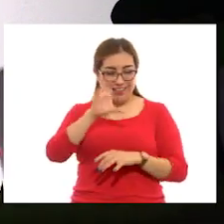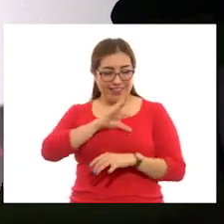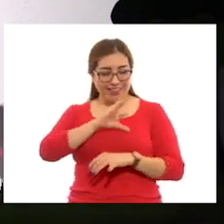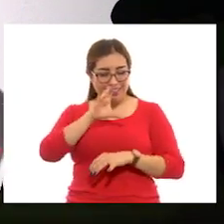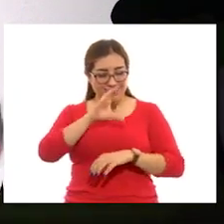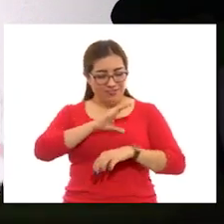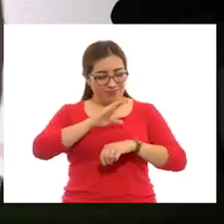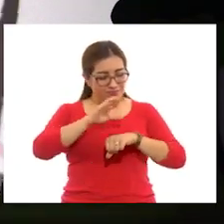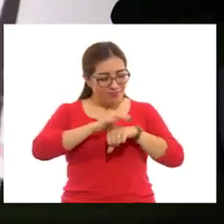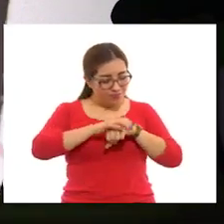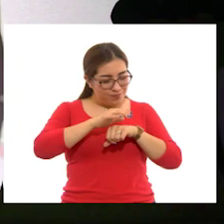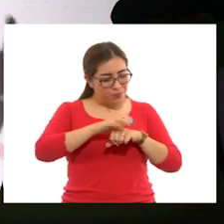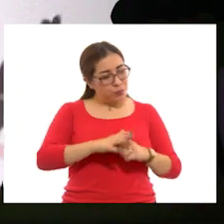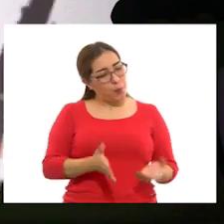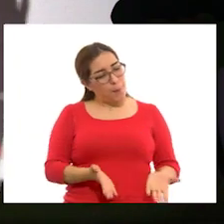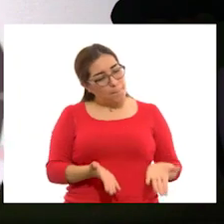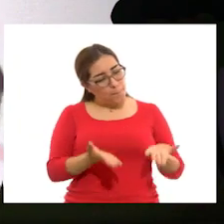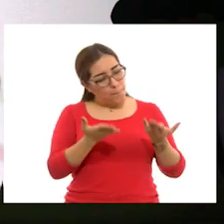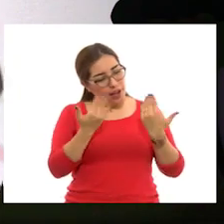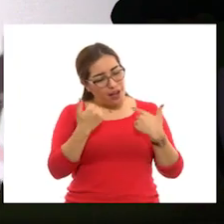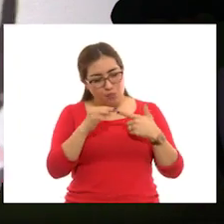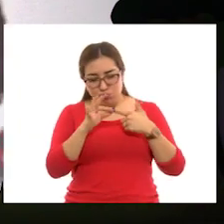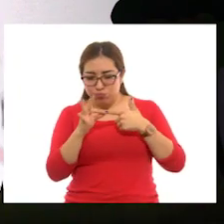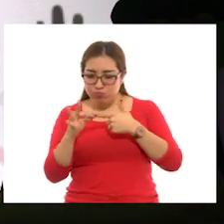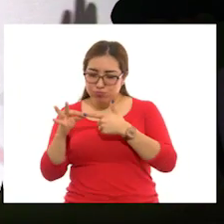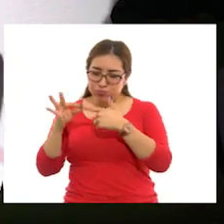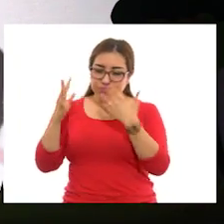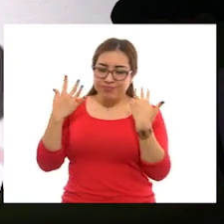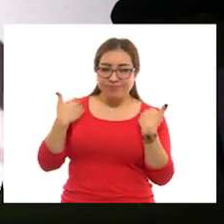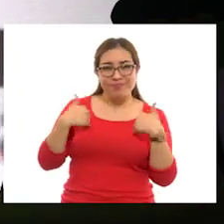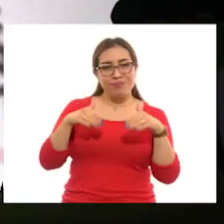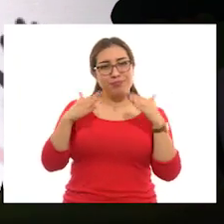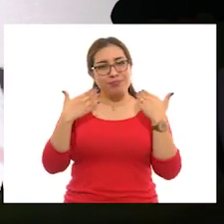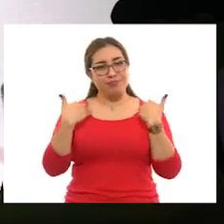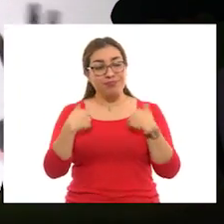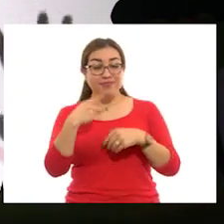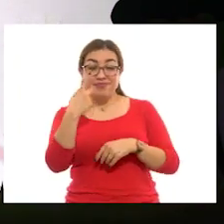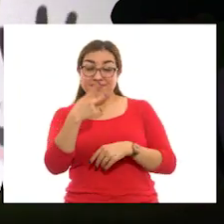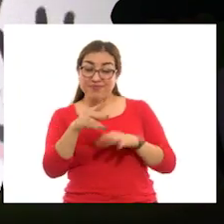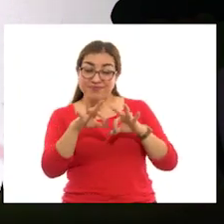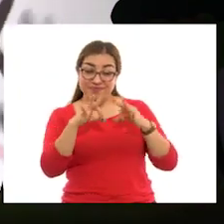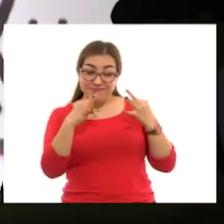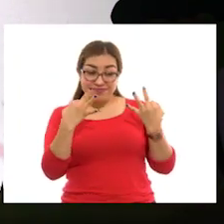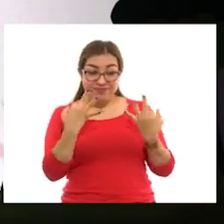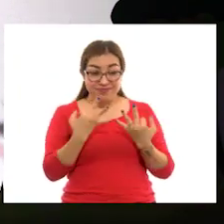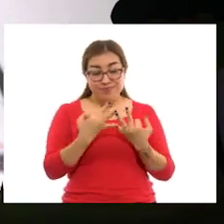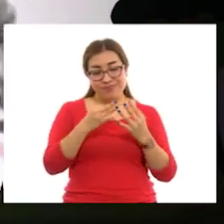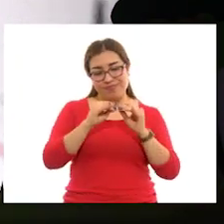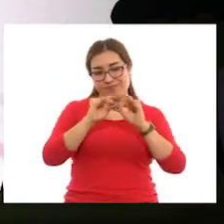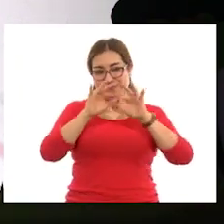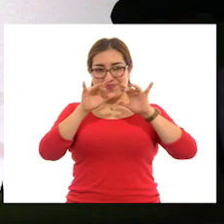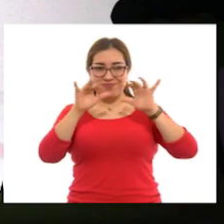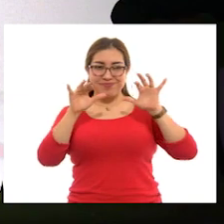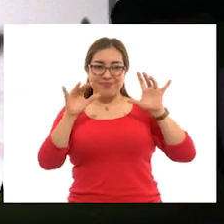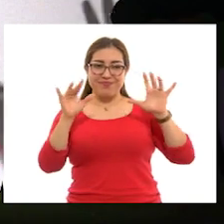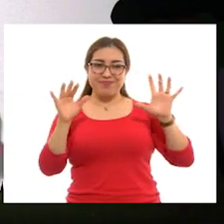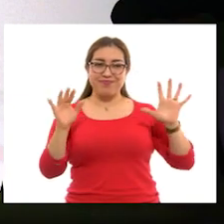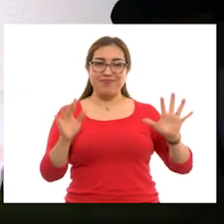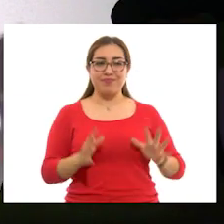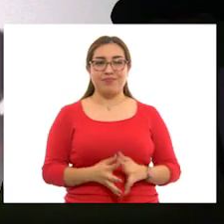danos un paseo con tus figuritas.